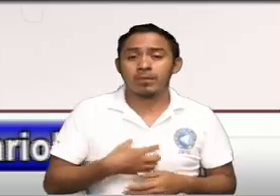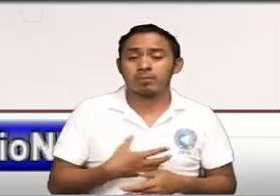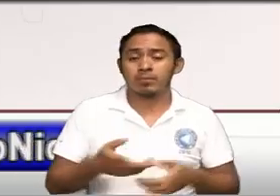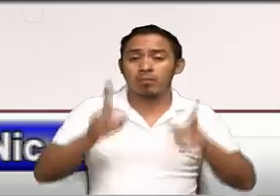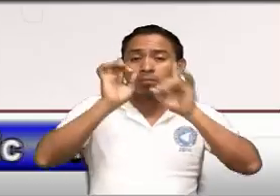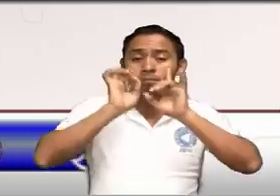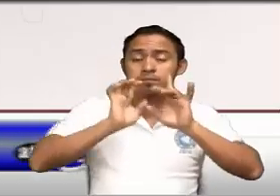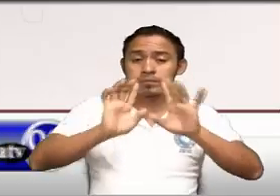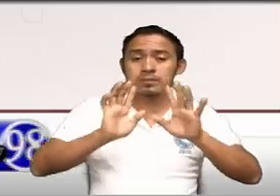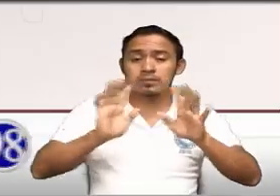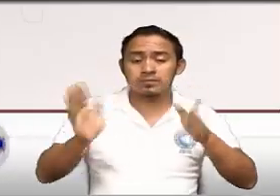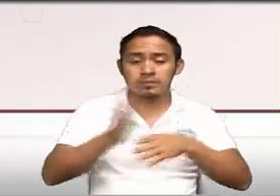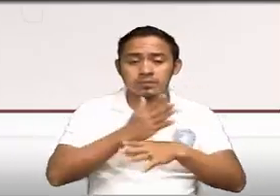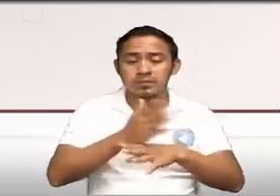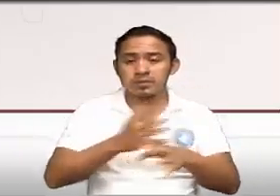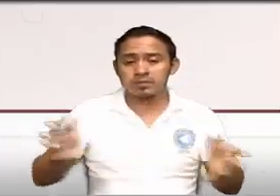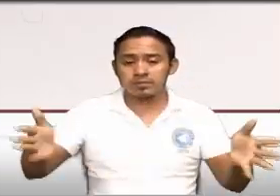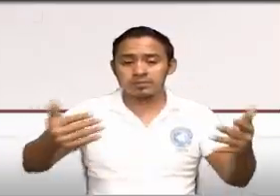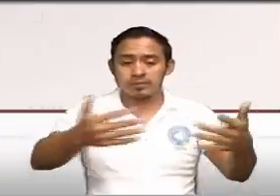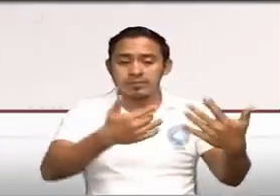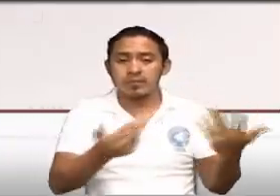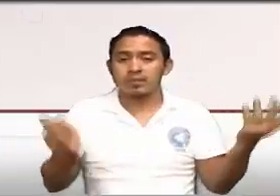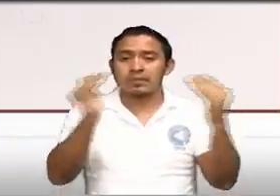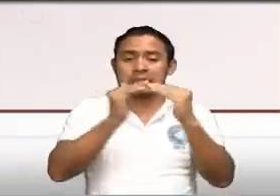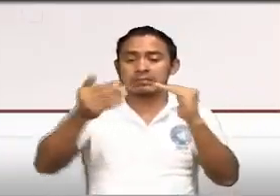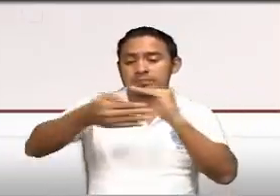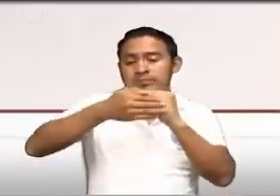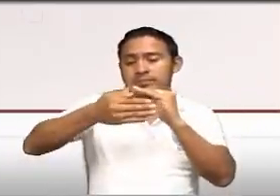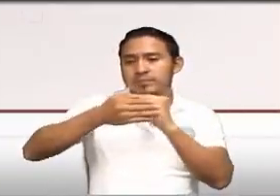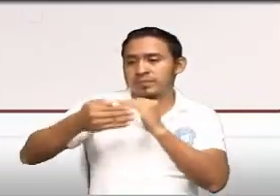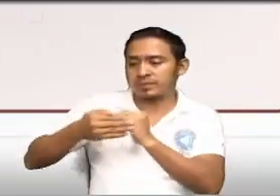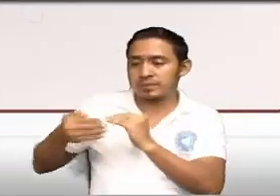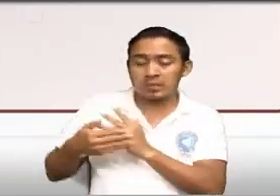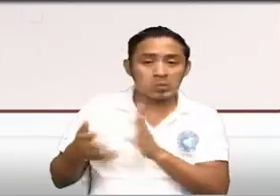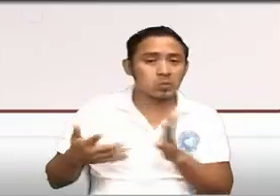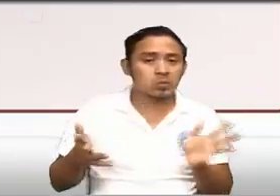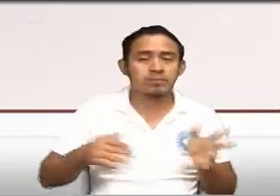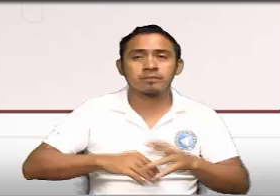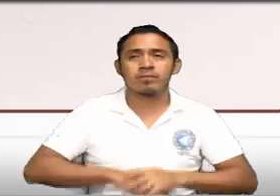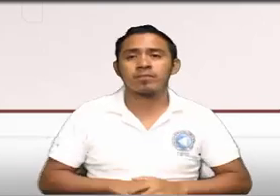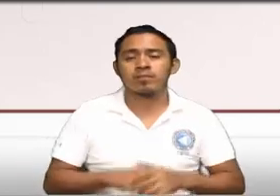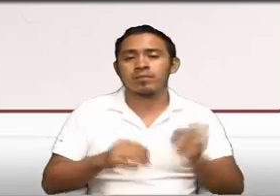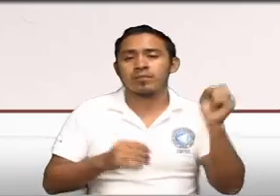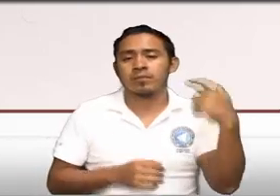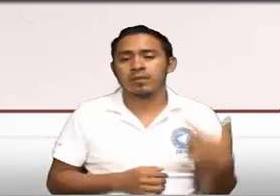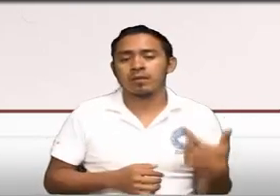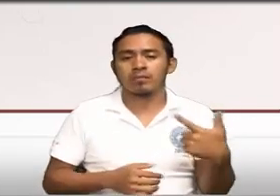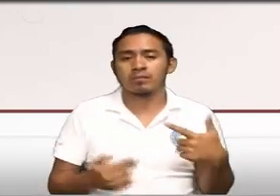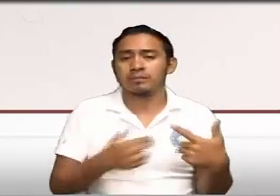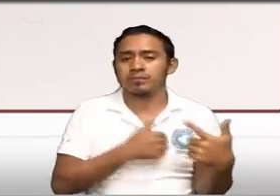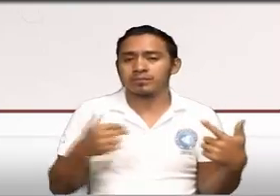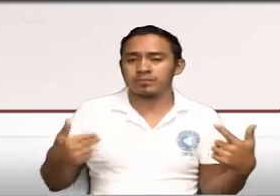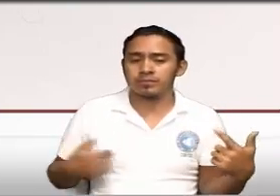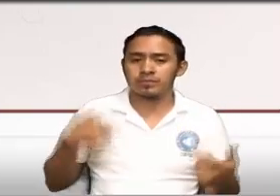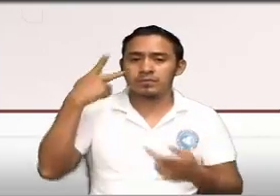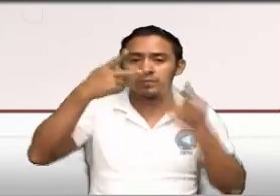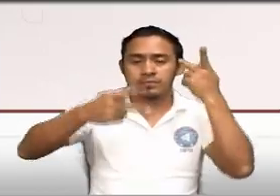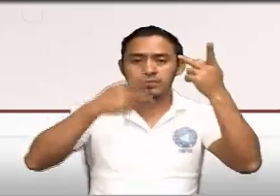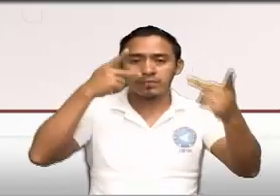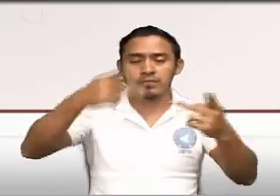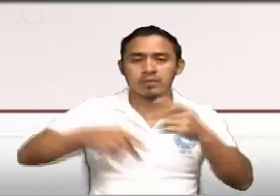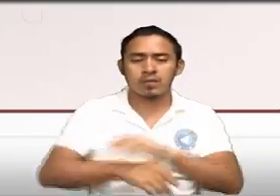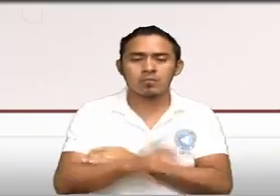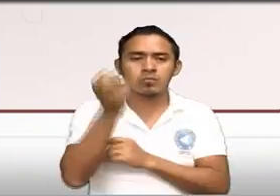de viviendas cerradas y o renuentes. Séptimo, realizar visitas